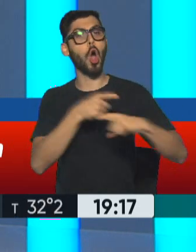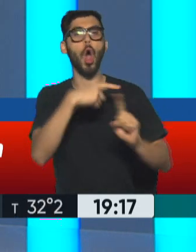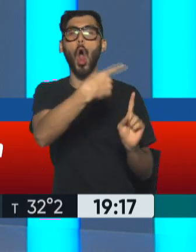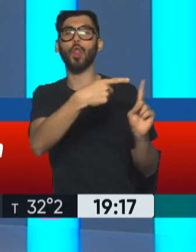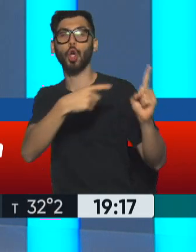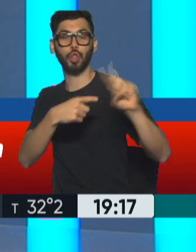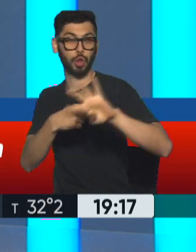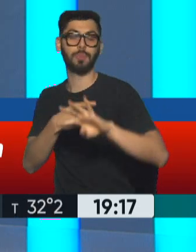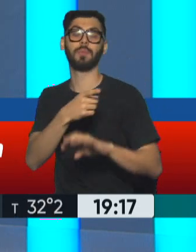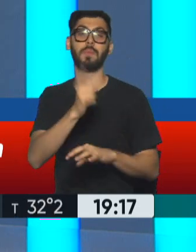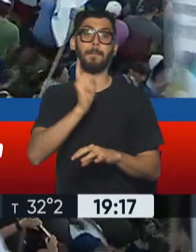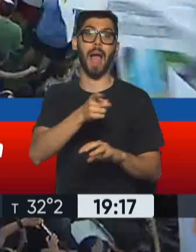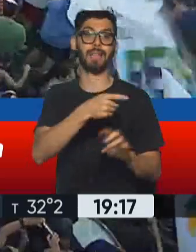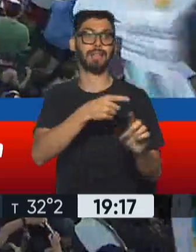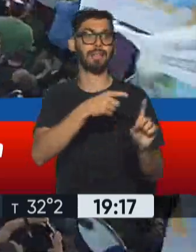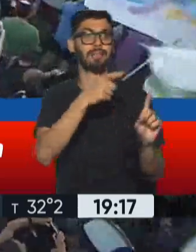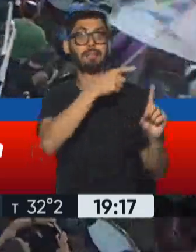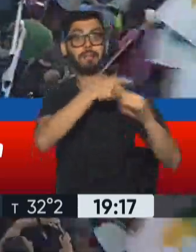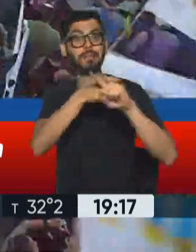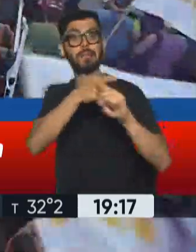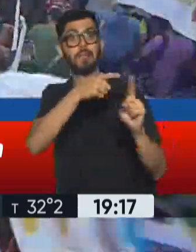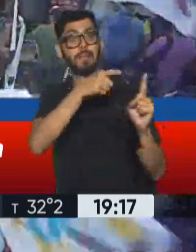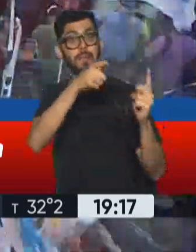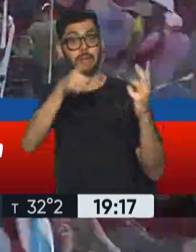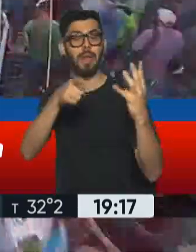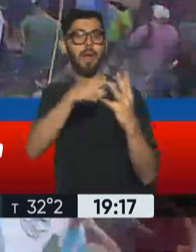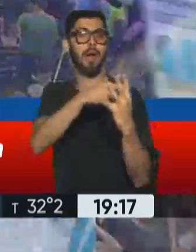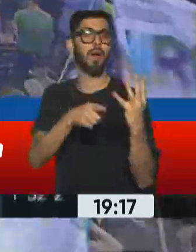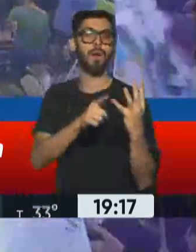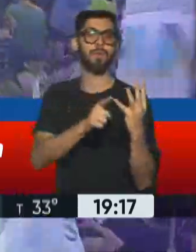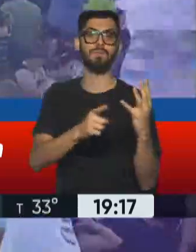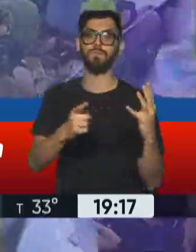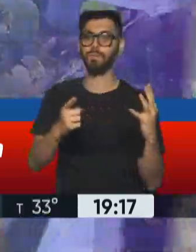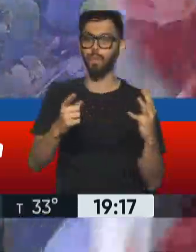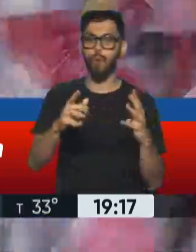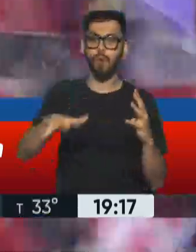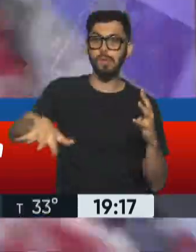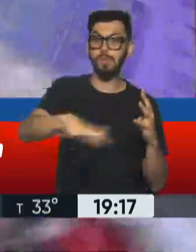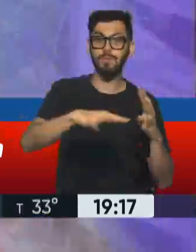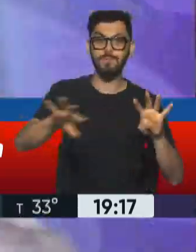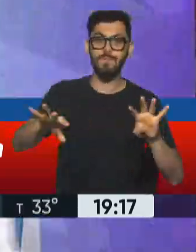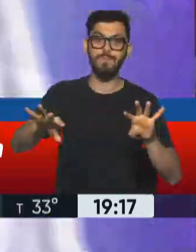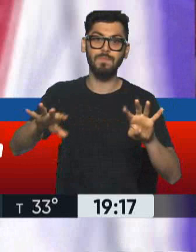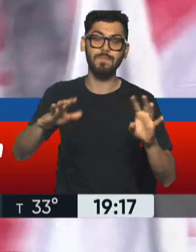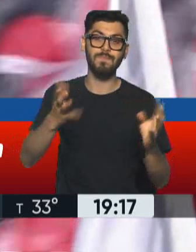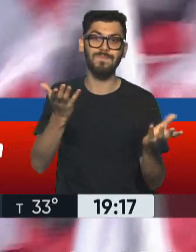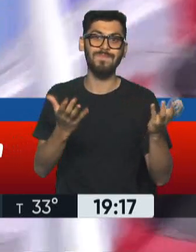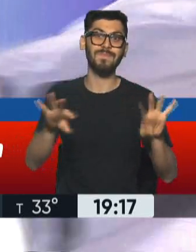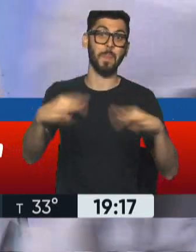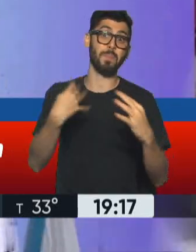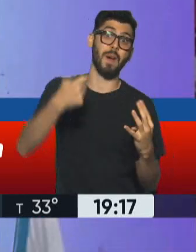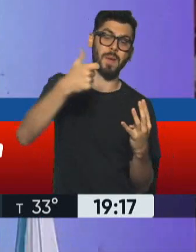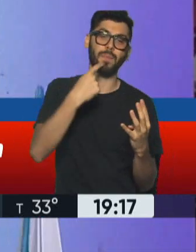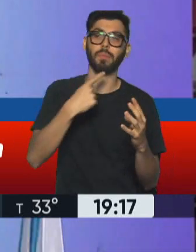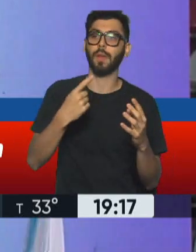y además rivales taquilleros a la hora de generar empatía, porque la inflación, claramente no hay encuesta